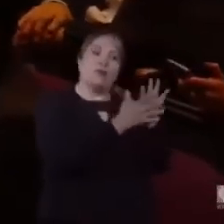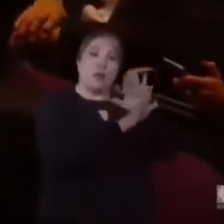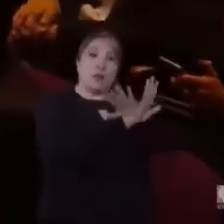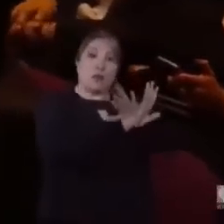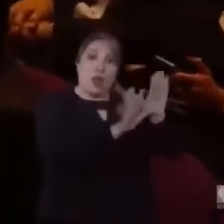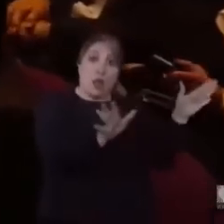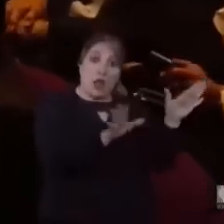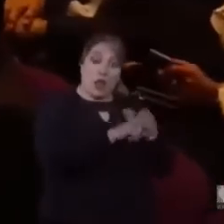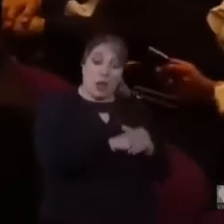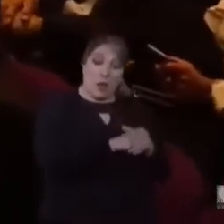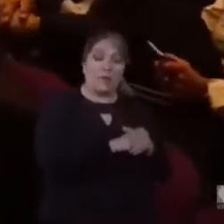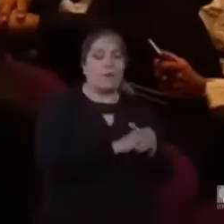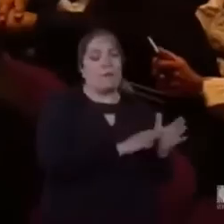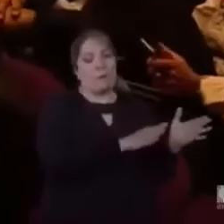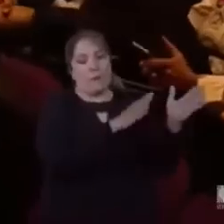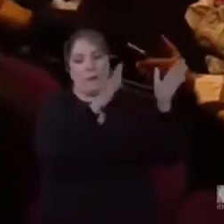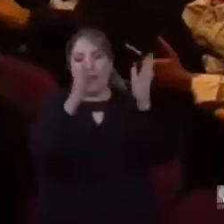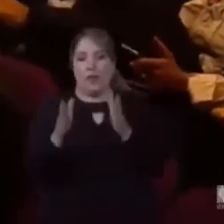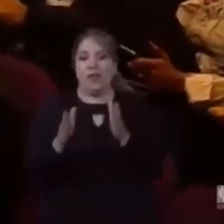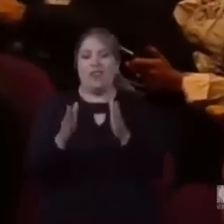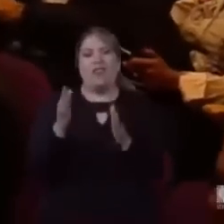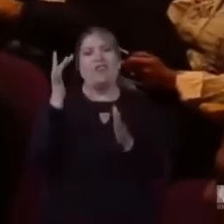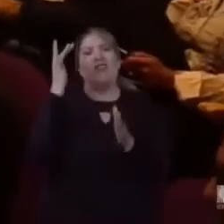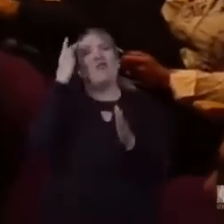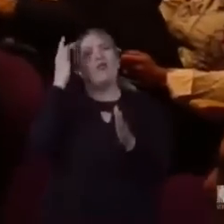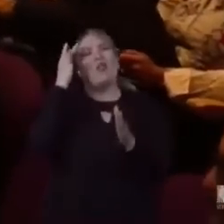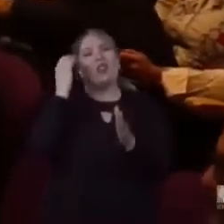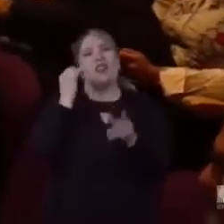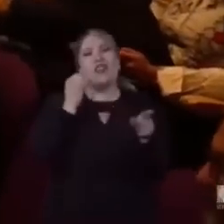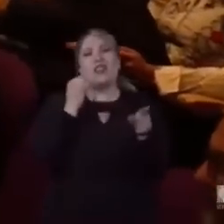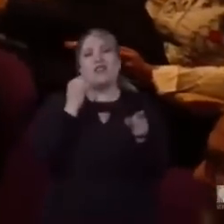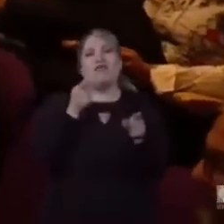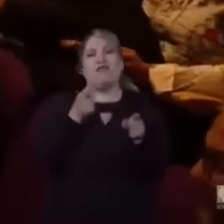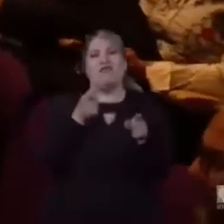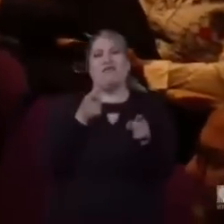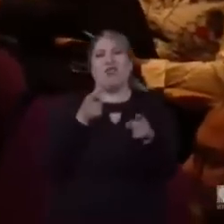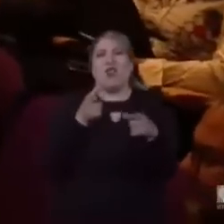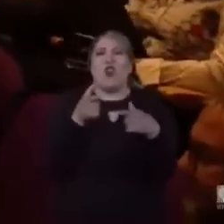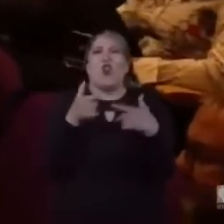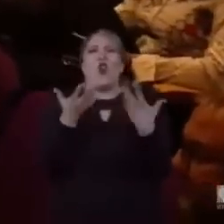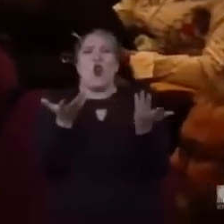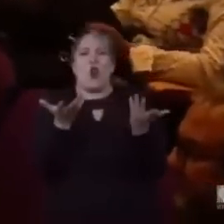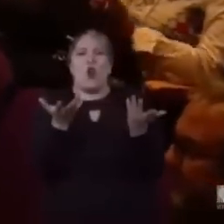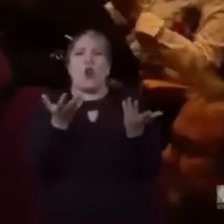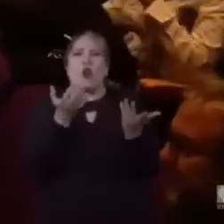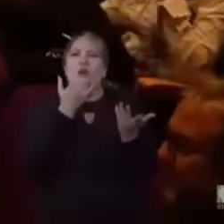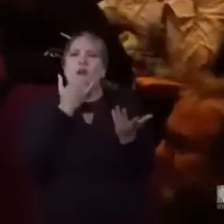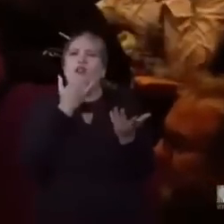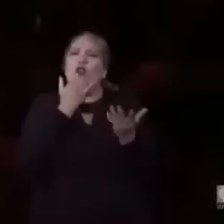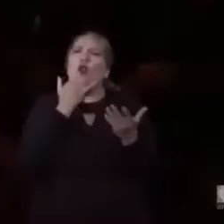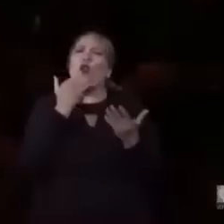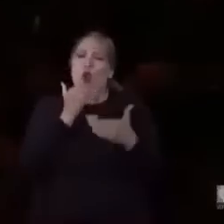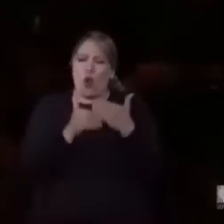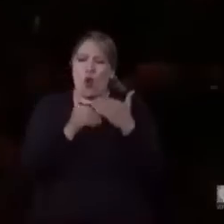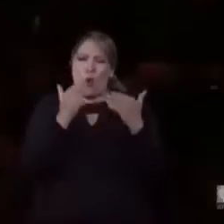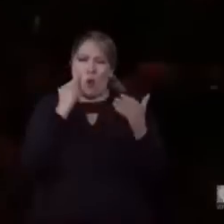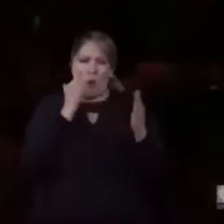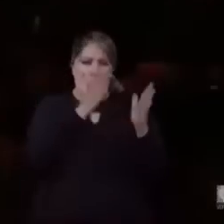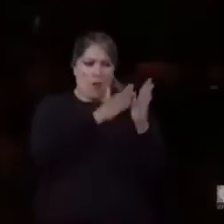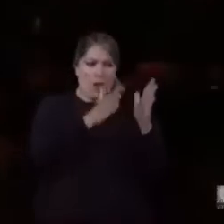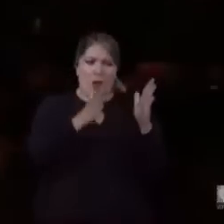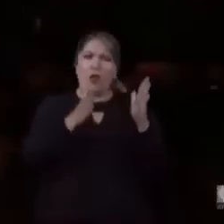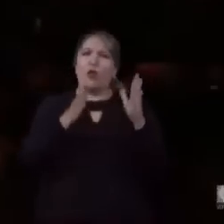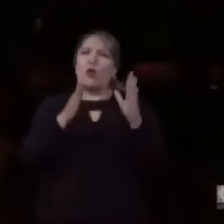Pasamos de ahí a dar respuesta al por qué pasó esto y cómo fue realmente que aconteció, y